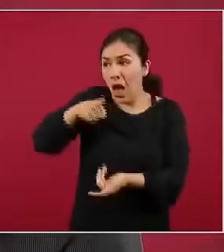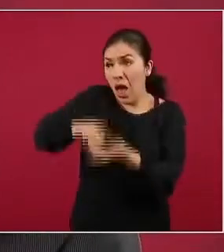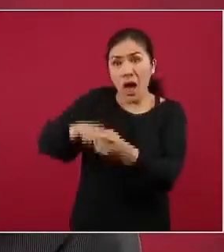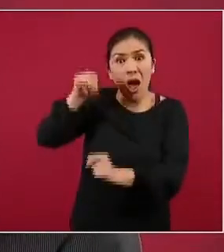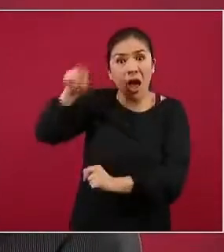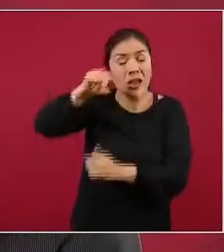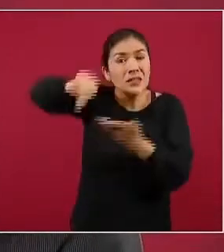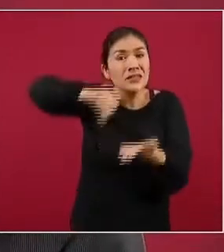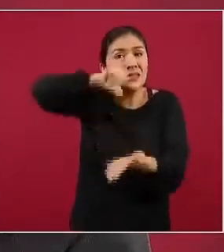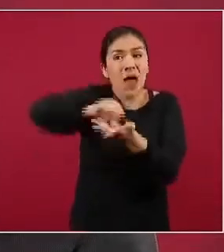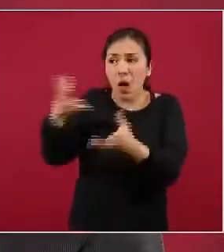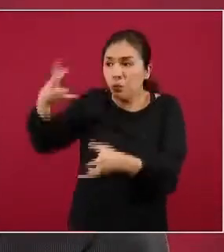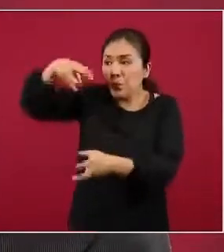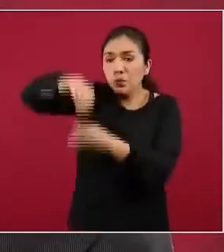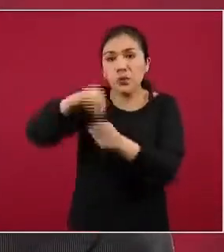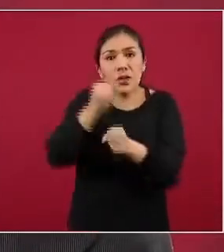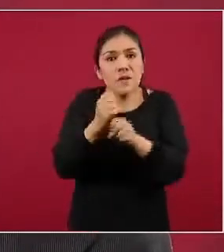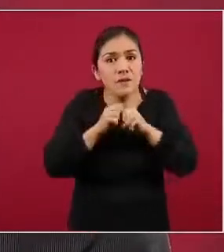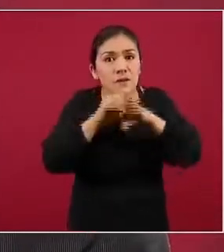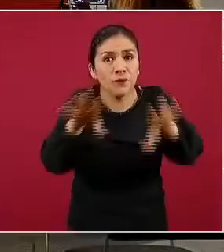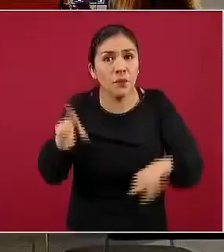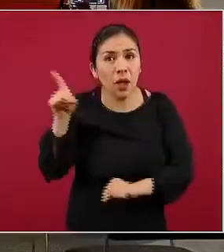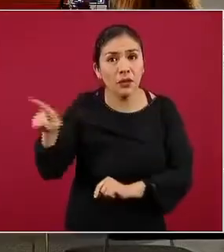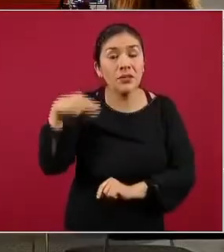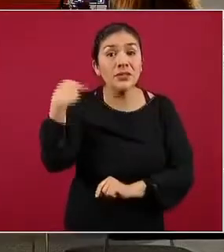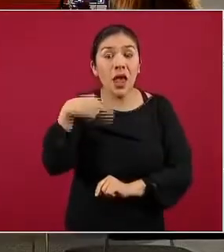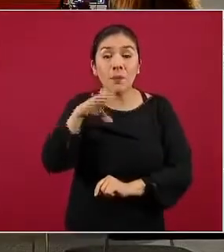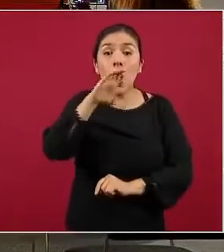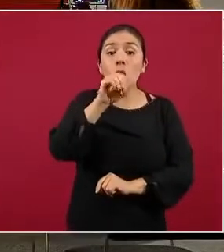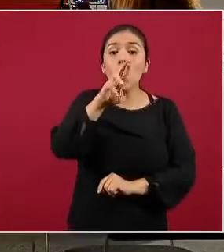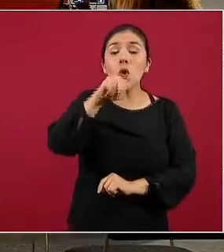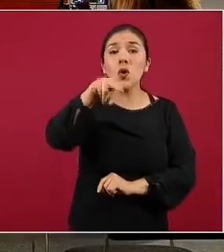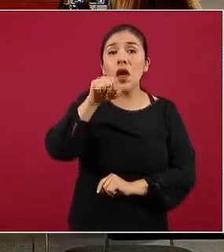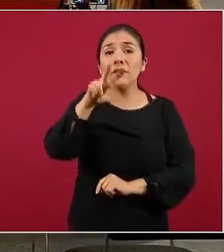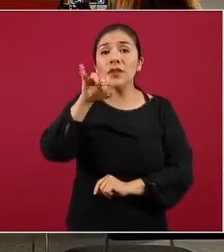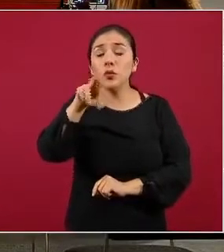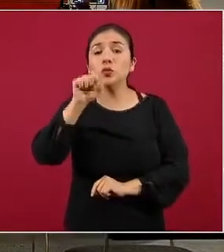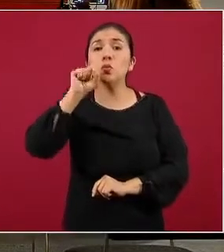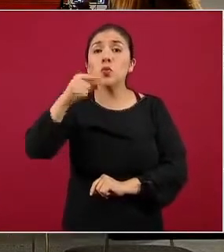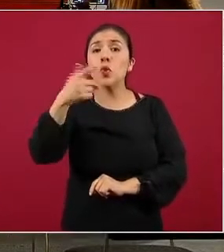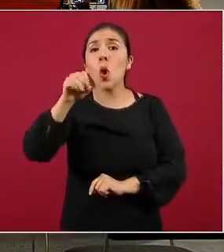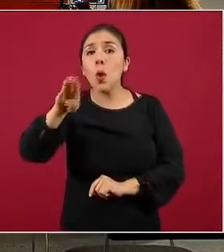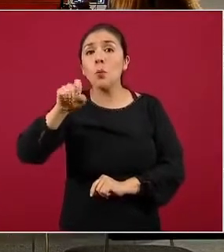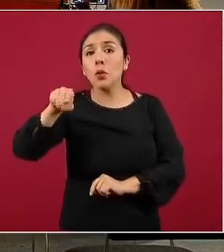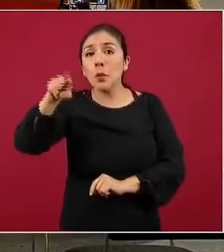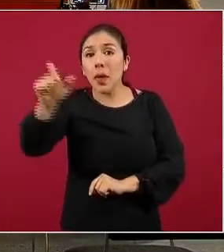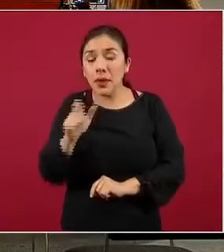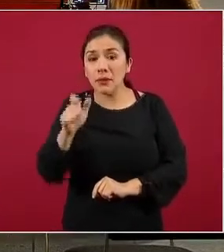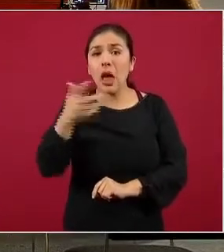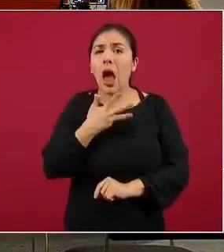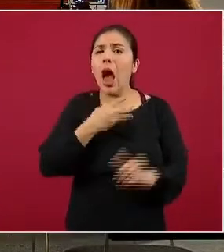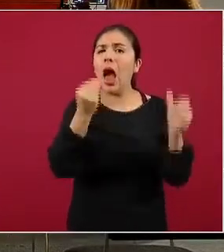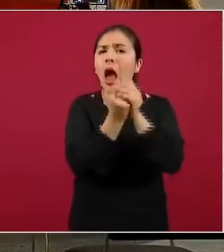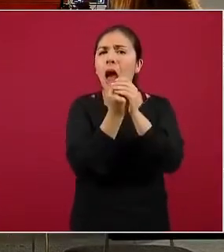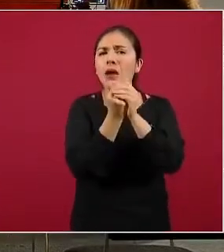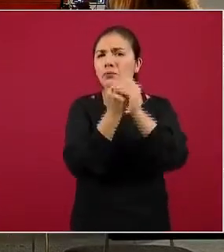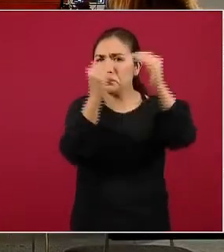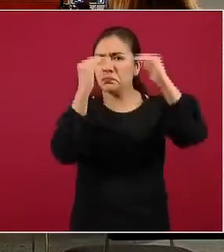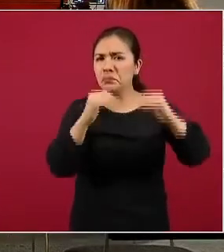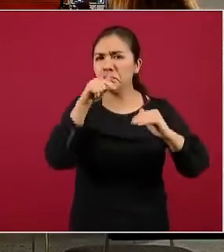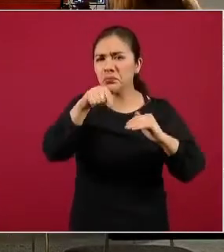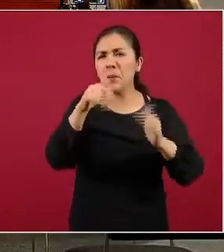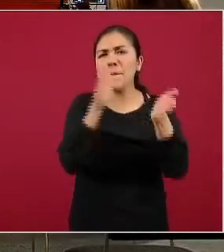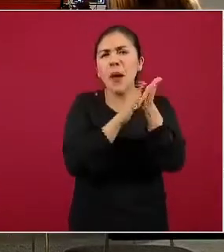repositorio central de información que se llama coronavirus.gov.mx y hay una sección específica